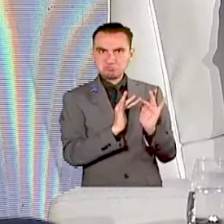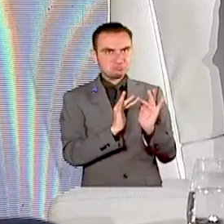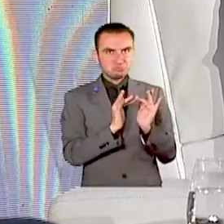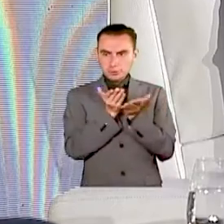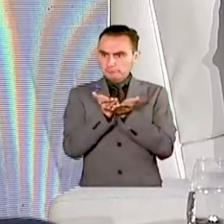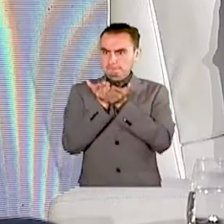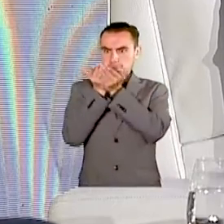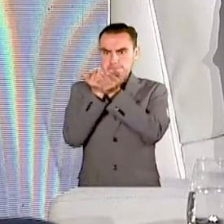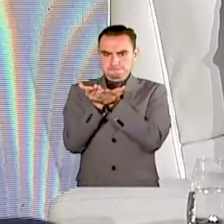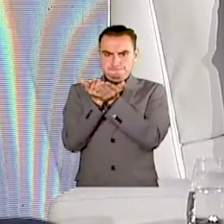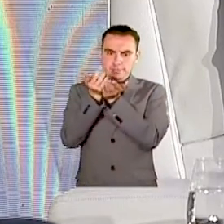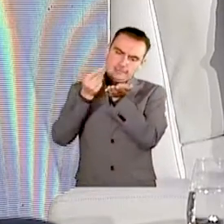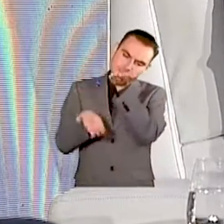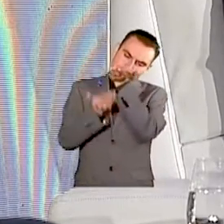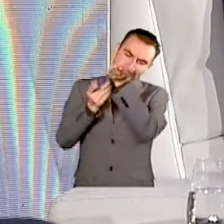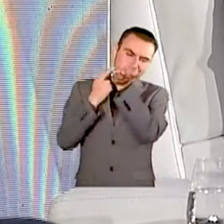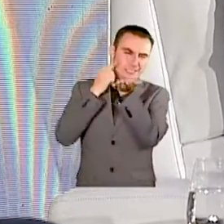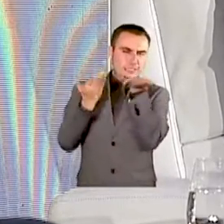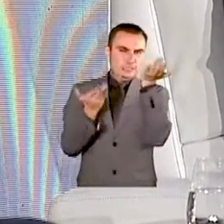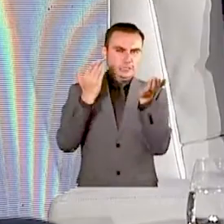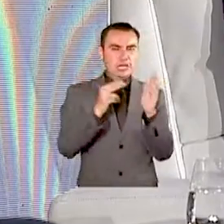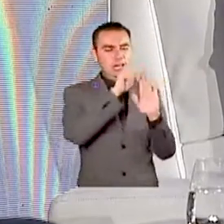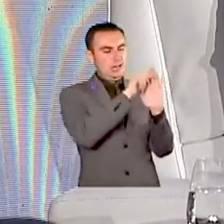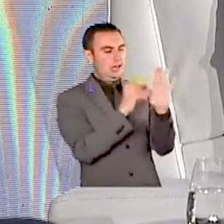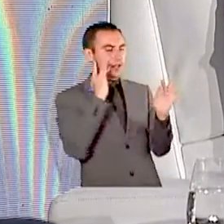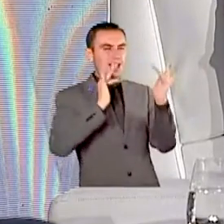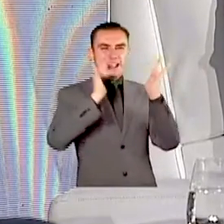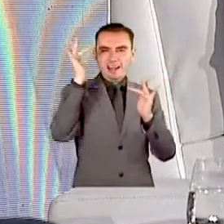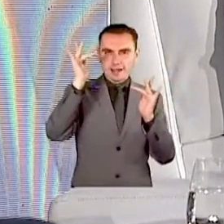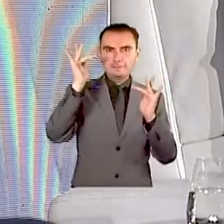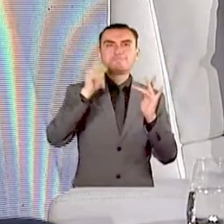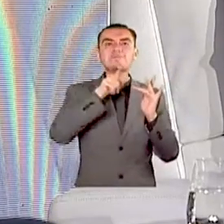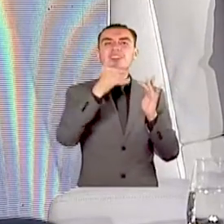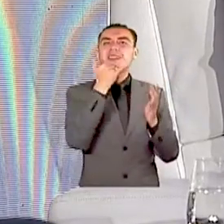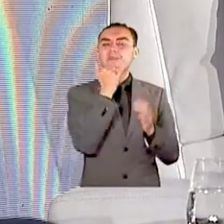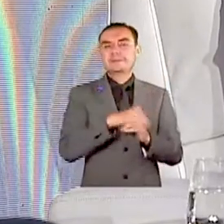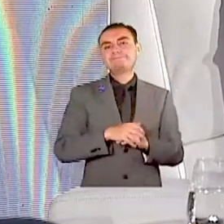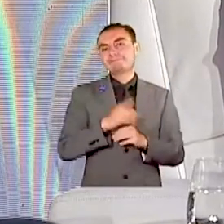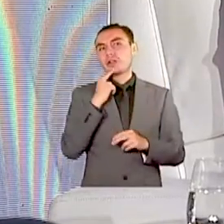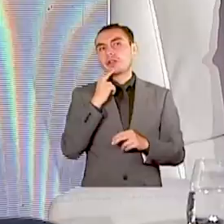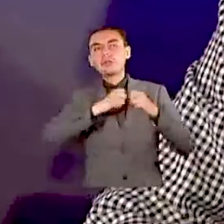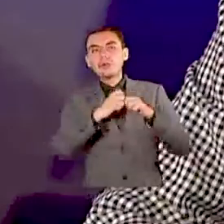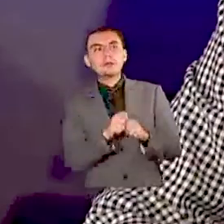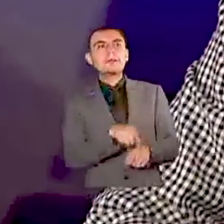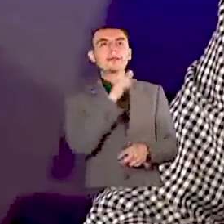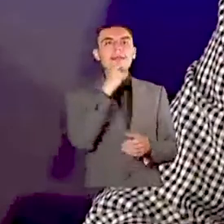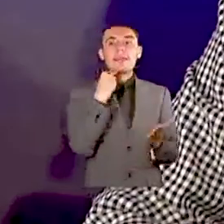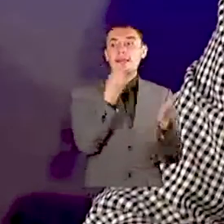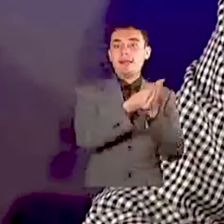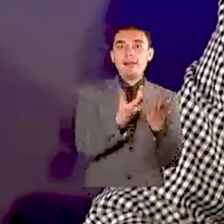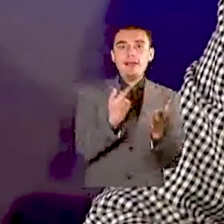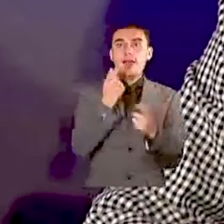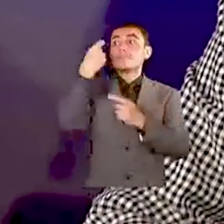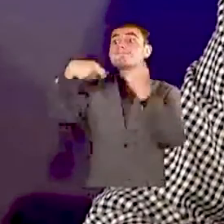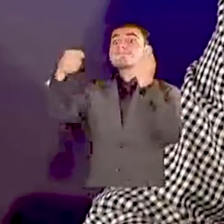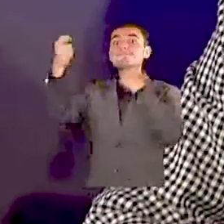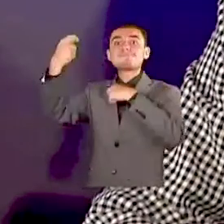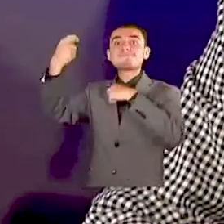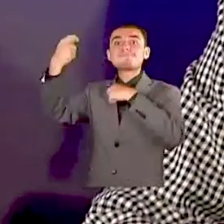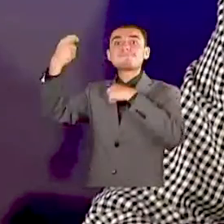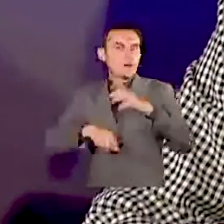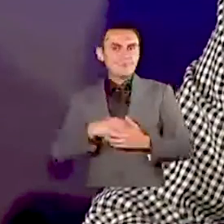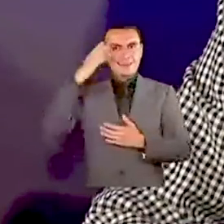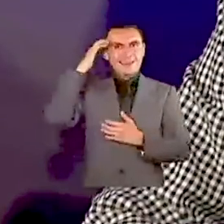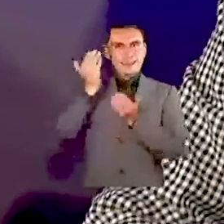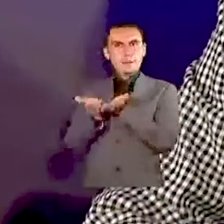las embarcaciones. Eso genera pérdidas a toda la ciudadanía, a todos los que participan en